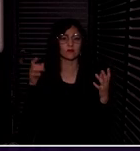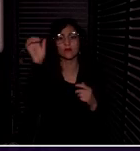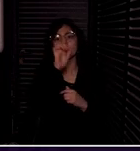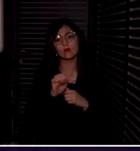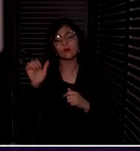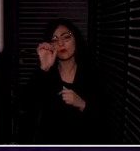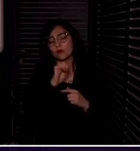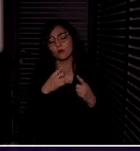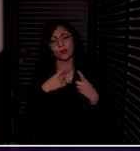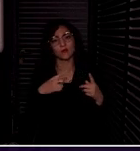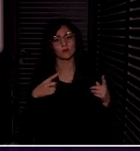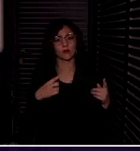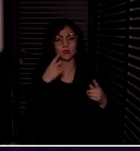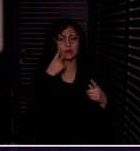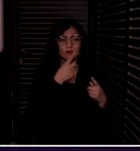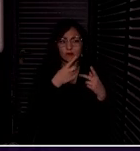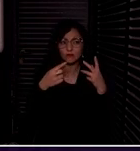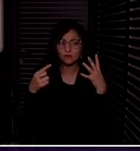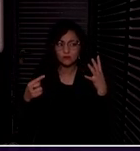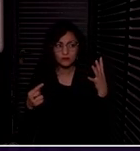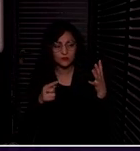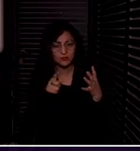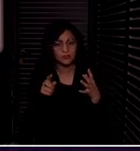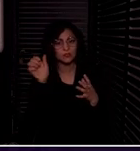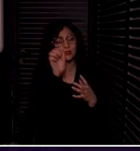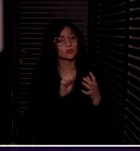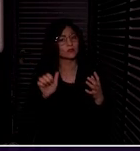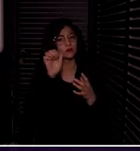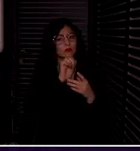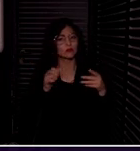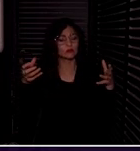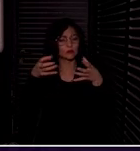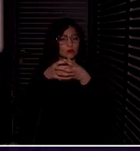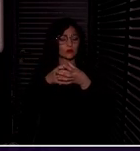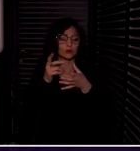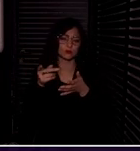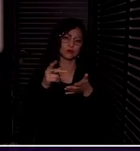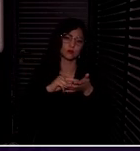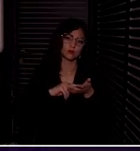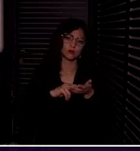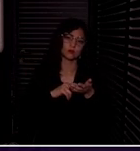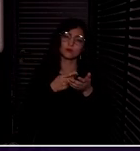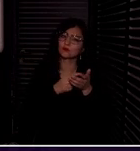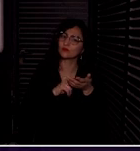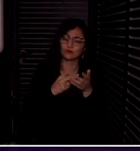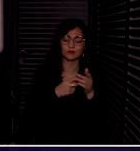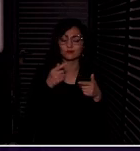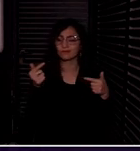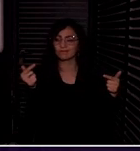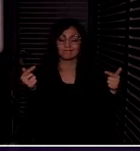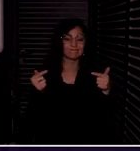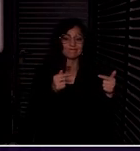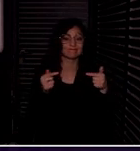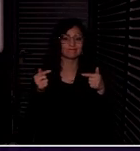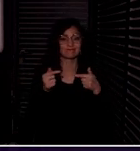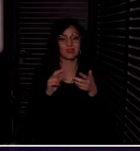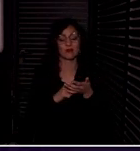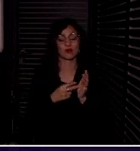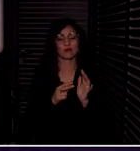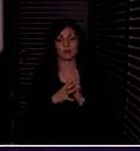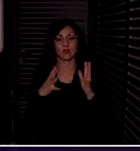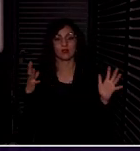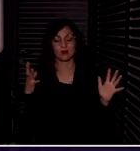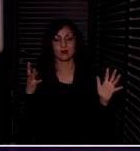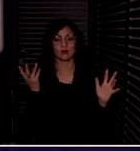año constata pérdida de peso del audiovisual europeo respecto al estadounidense de los operadores foráneos. Y claro, eso es un problema que tiene que ver